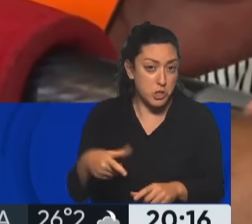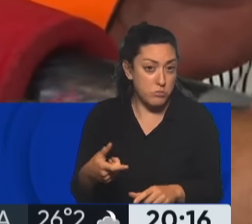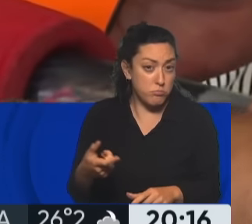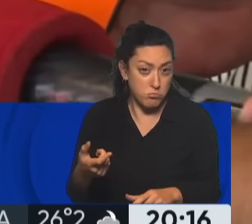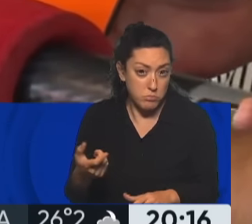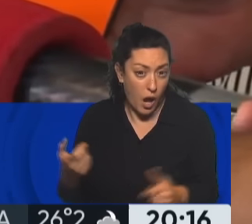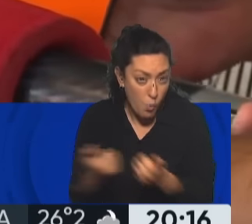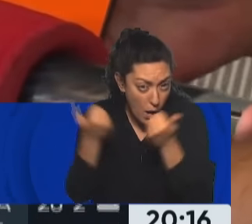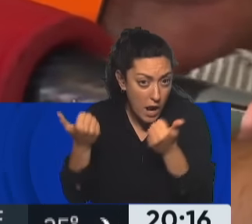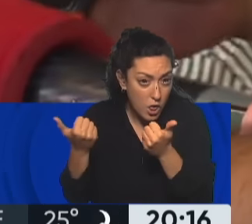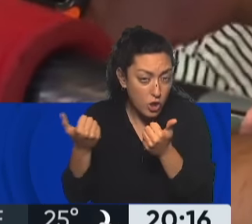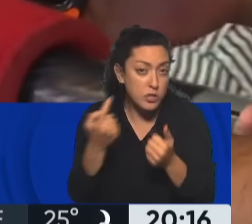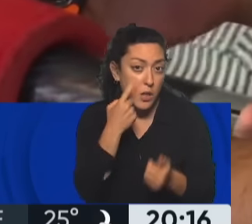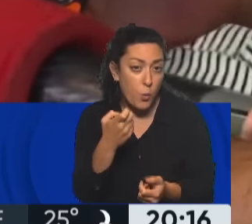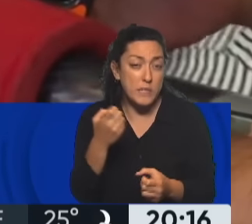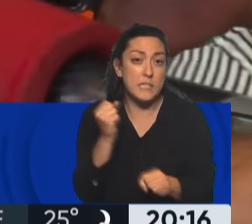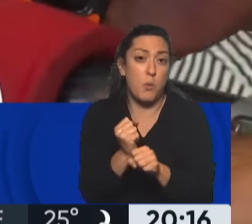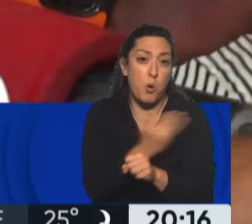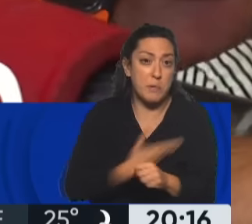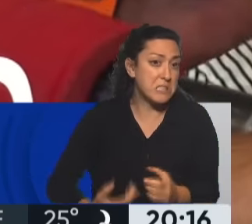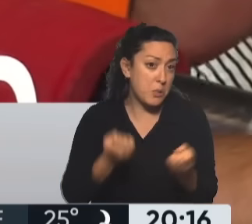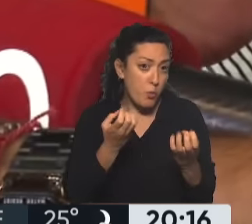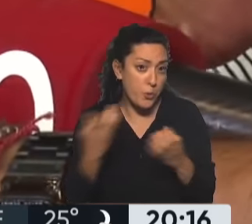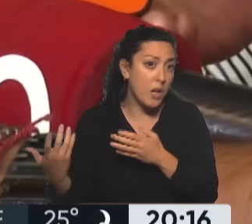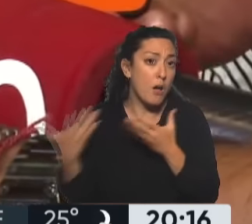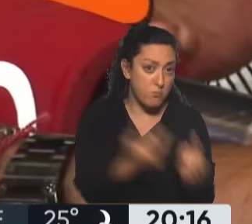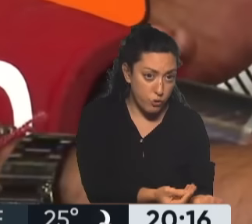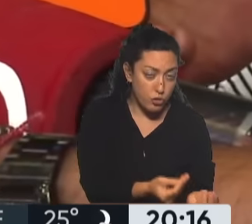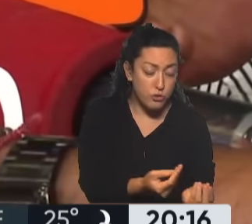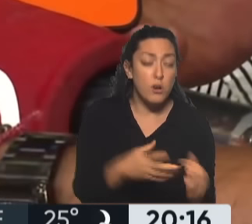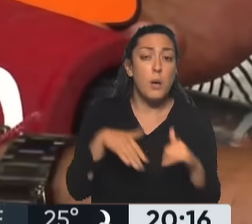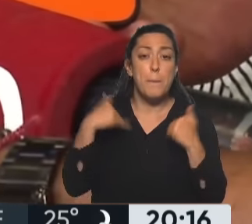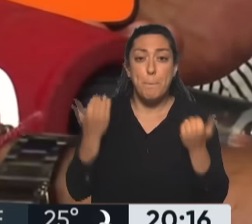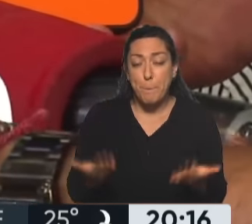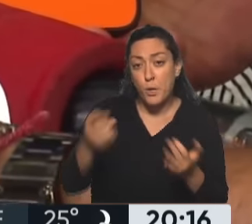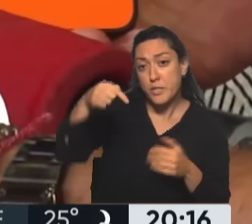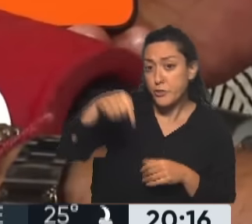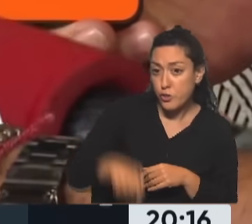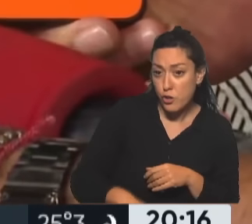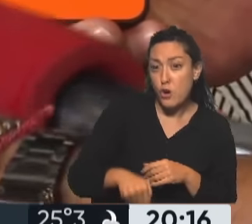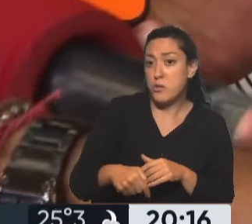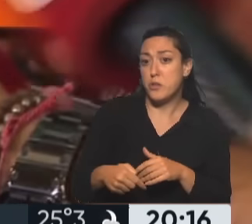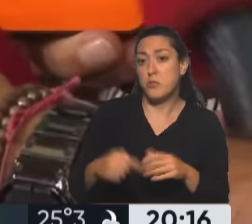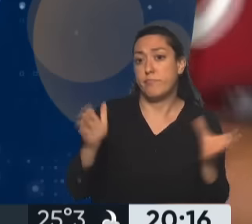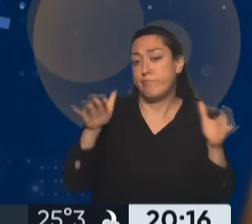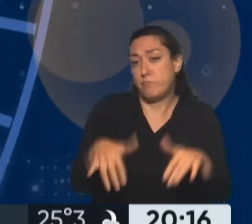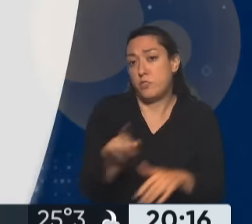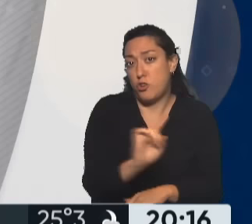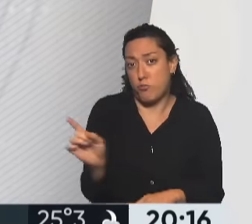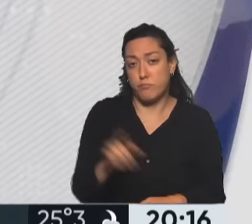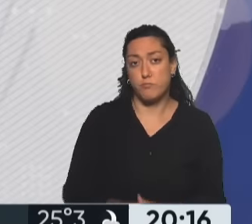están viendo que el presidente está haciendo bien las cosas, el presidente Milei, razón por la cual ahora no tuvimos quórum.